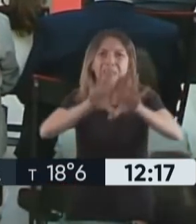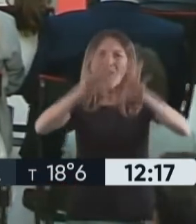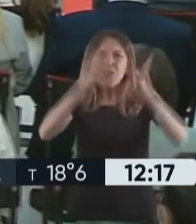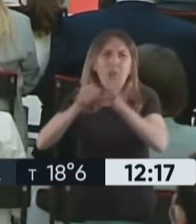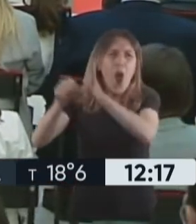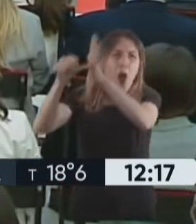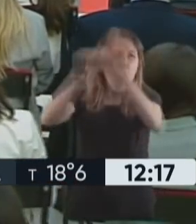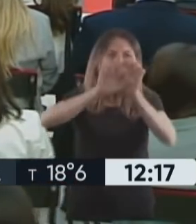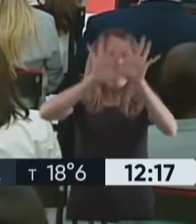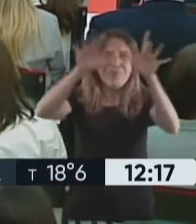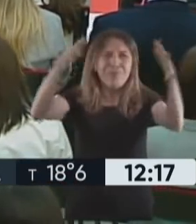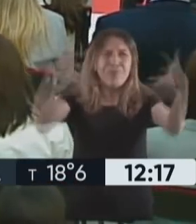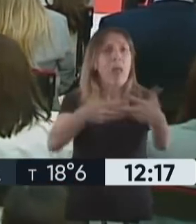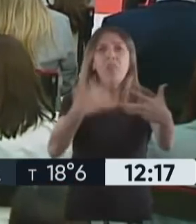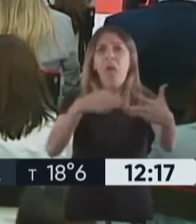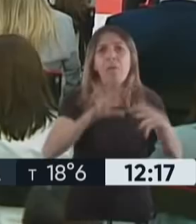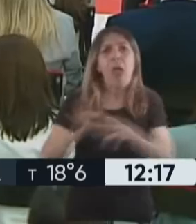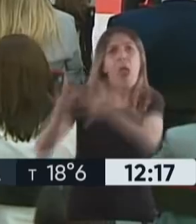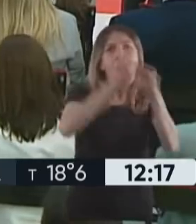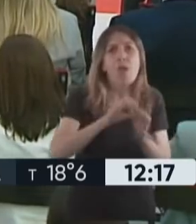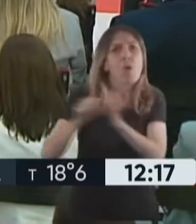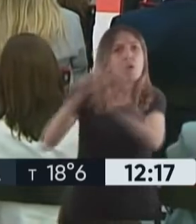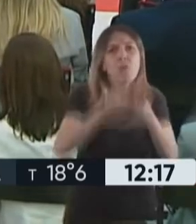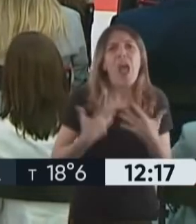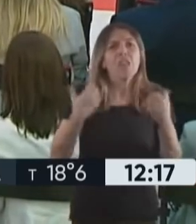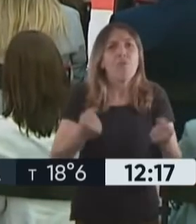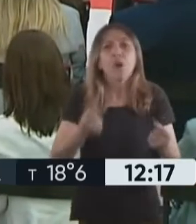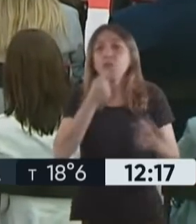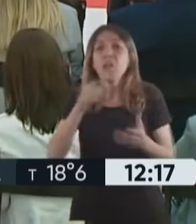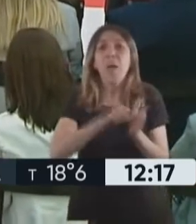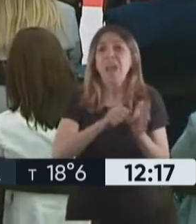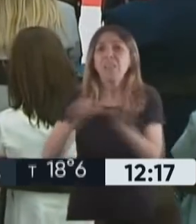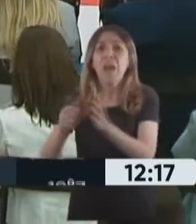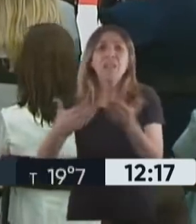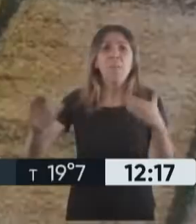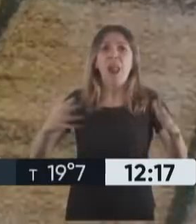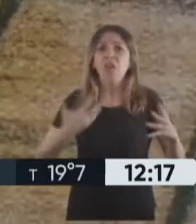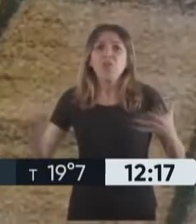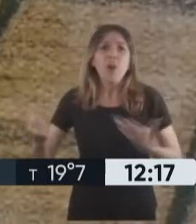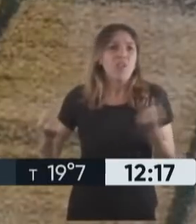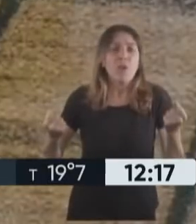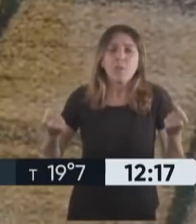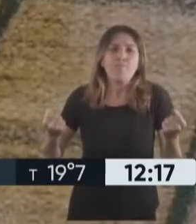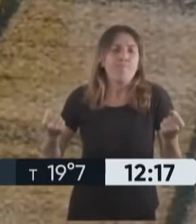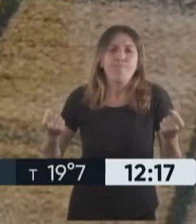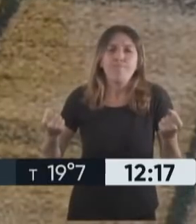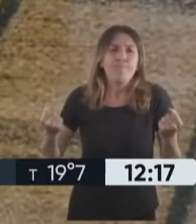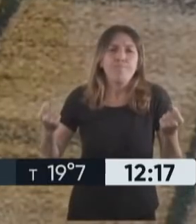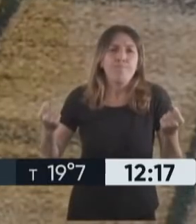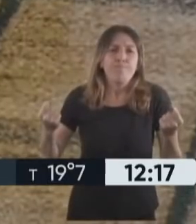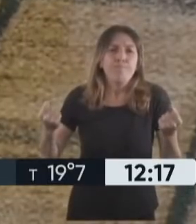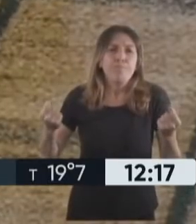algo que si no hacemos en conjunto al final los esfuerzos individuales o aislados de cada país van a ser útiles